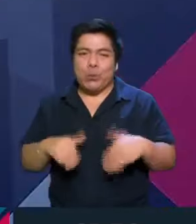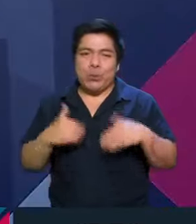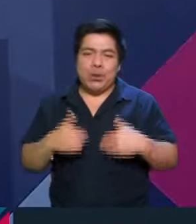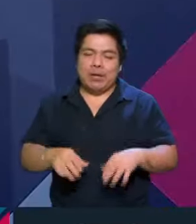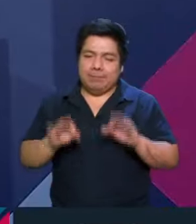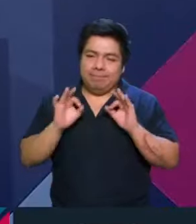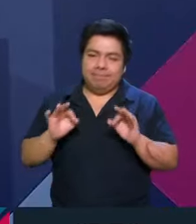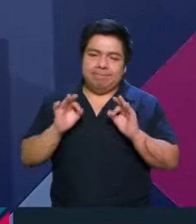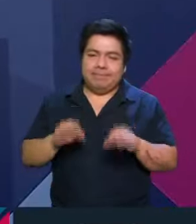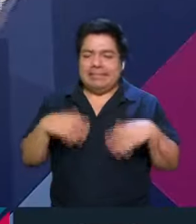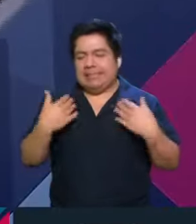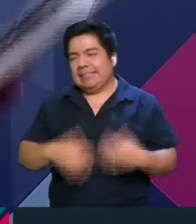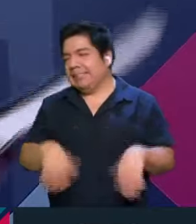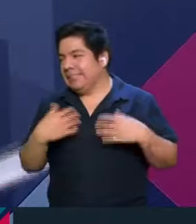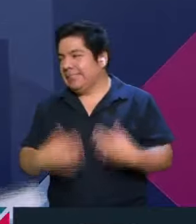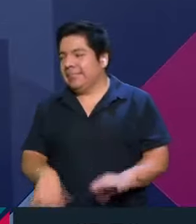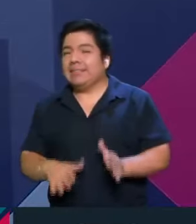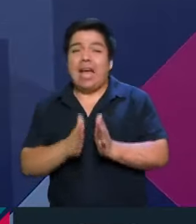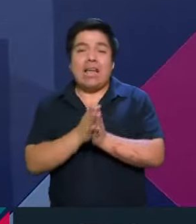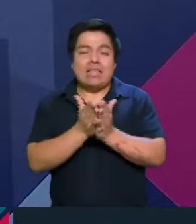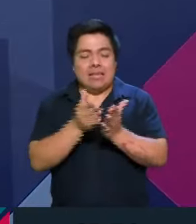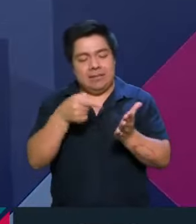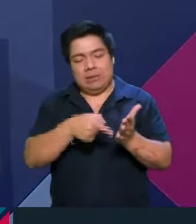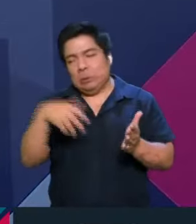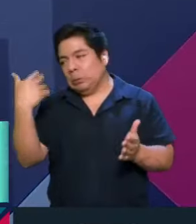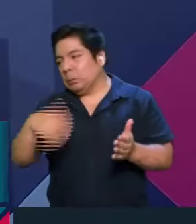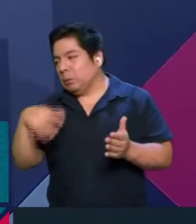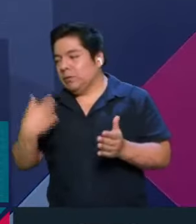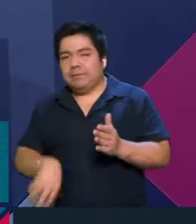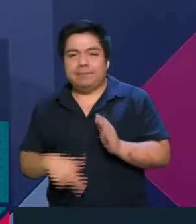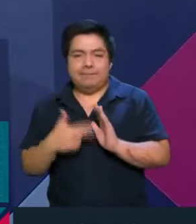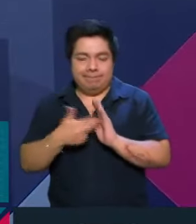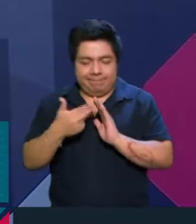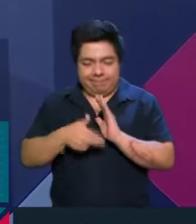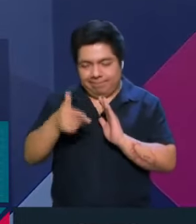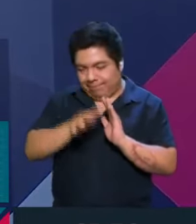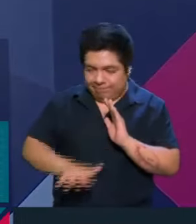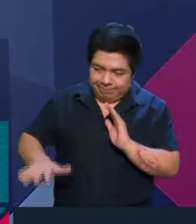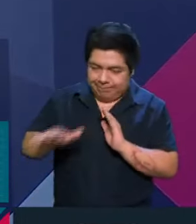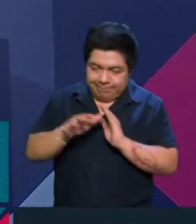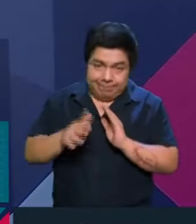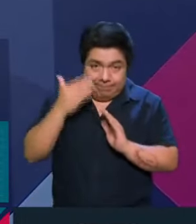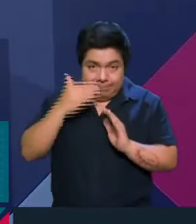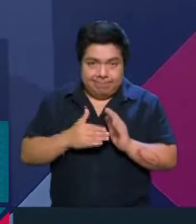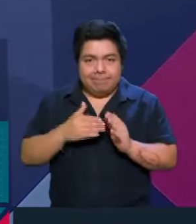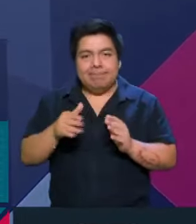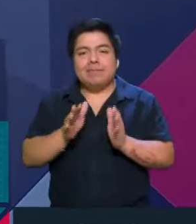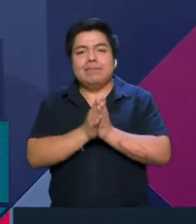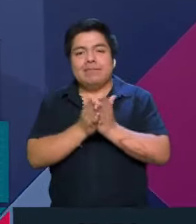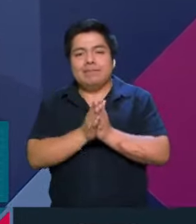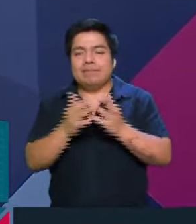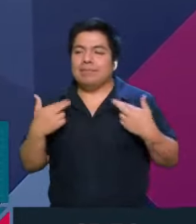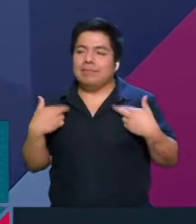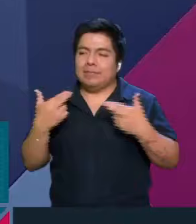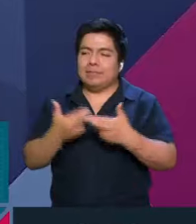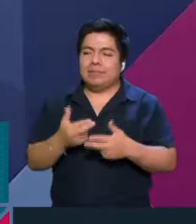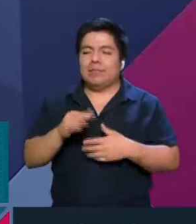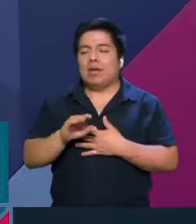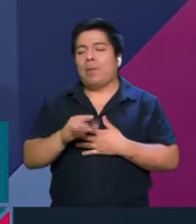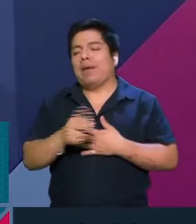joya bibliográfica. Sí. Es el taller de la gráfica popular, un libro de mi maestro Humberto